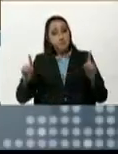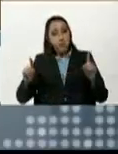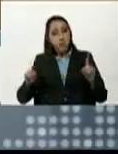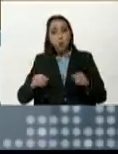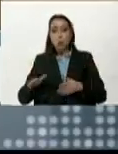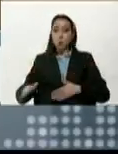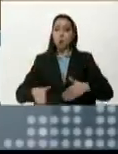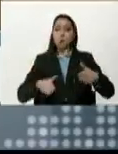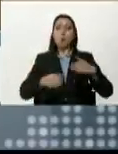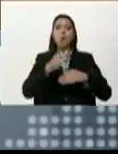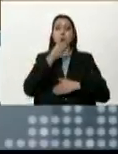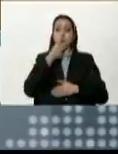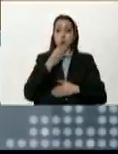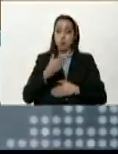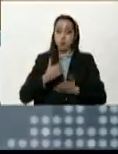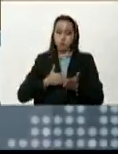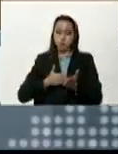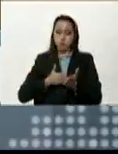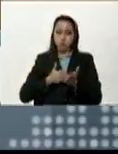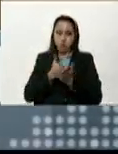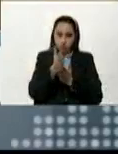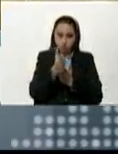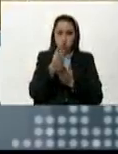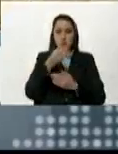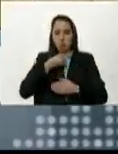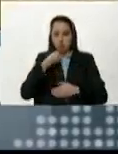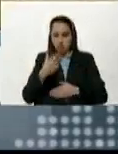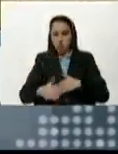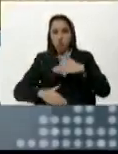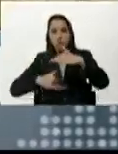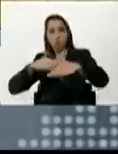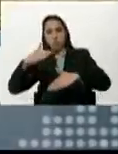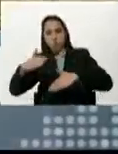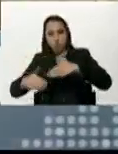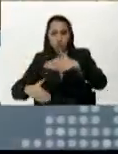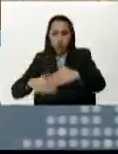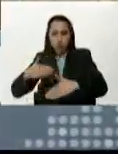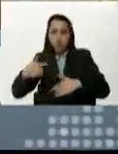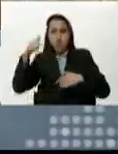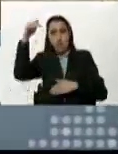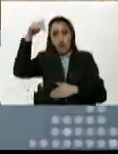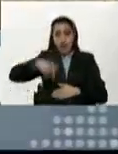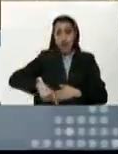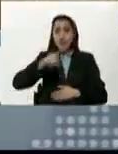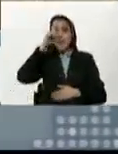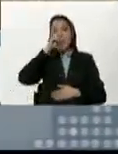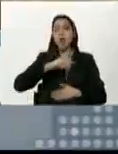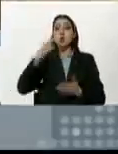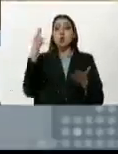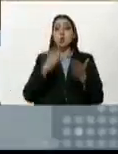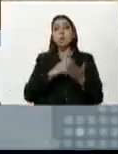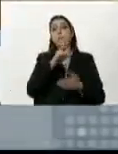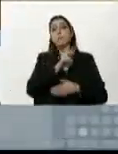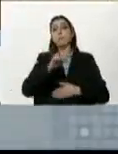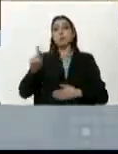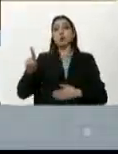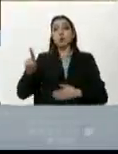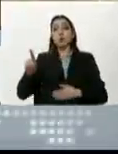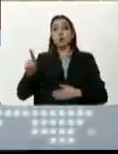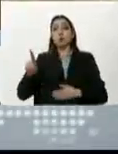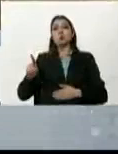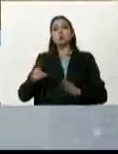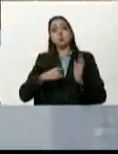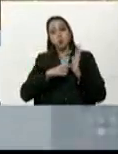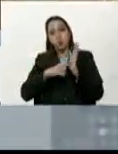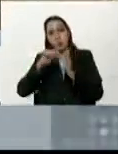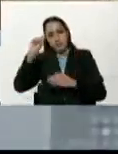buen camino vamos a buen ritmo y este año 2021 es el